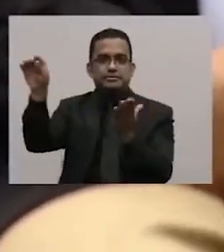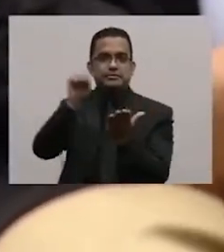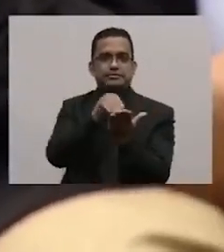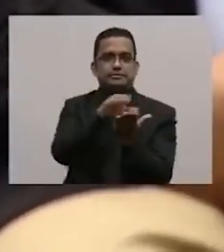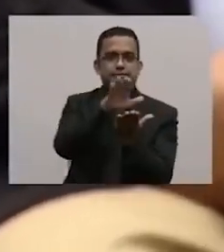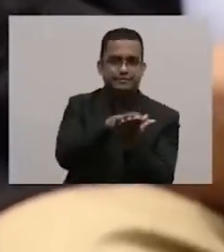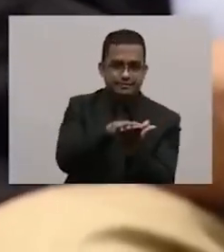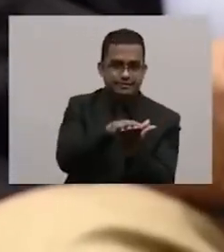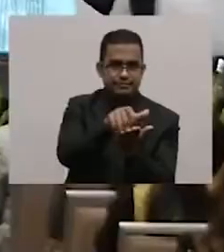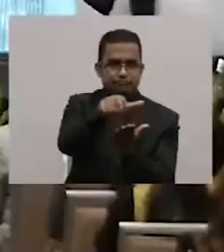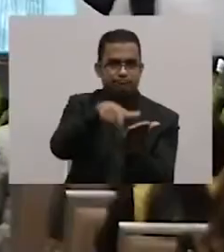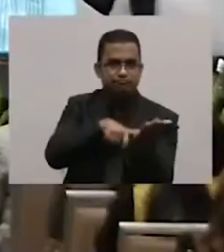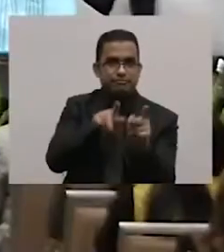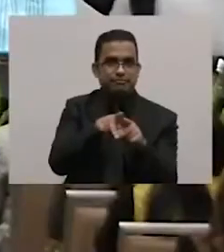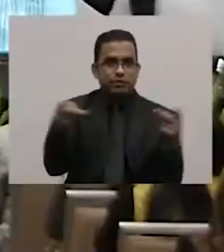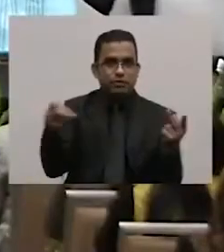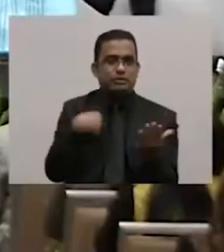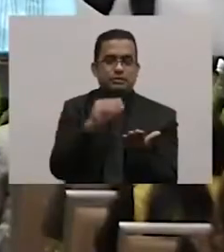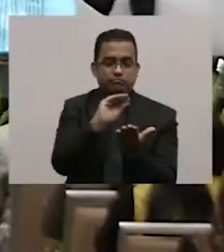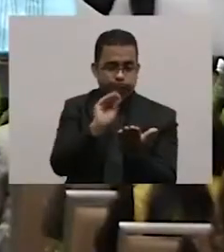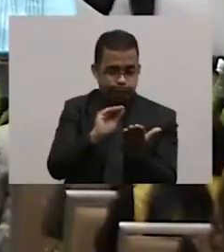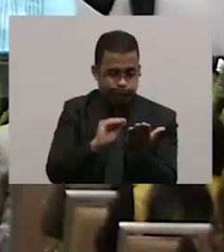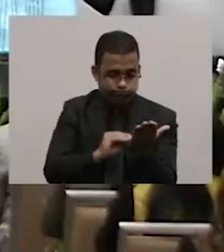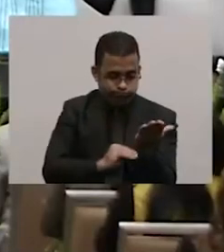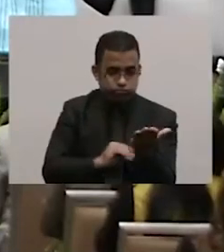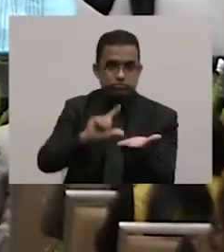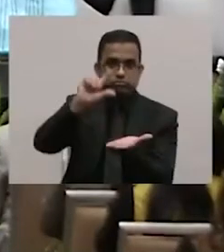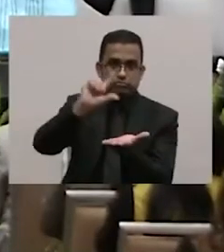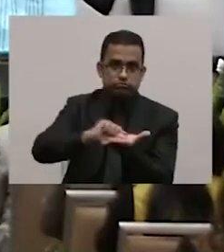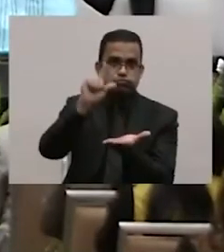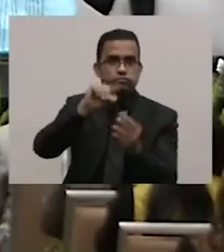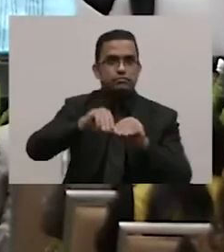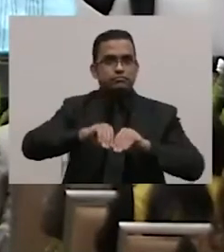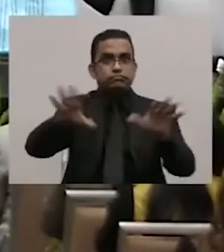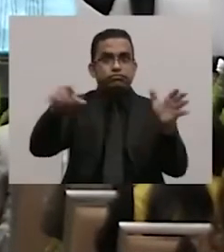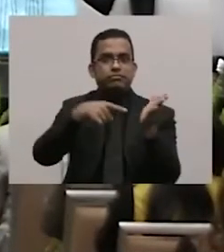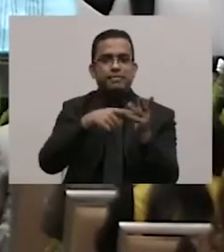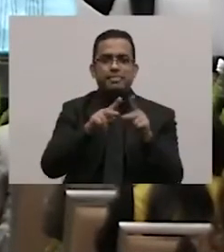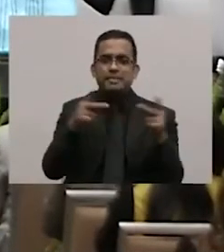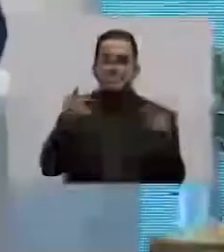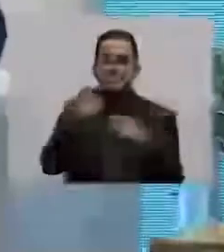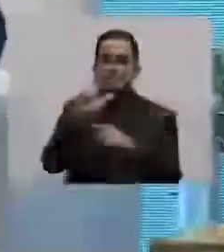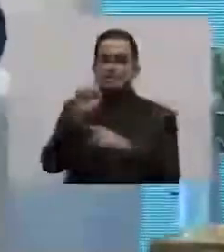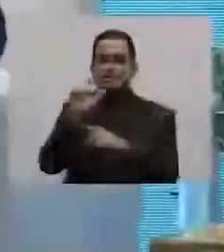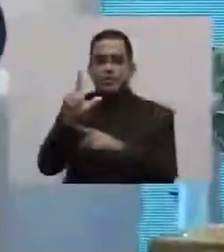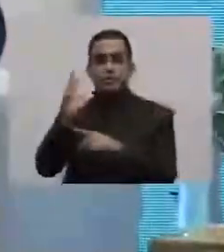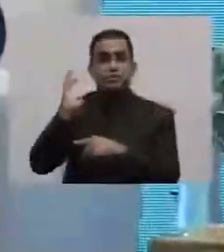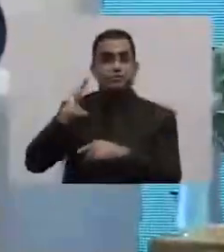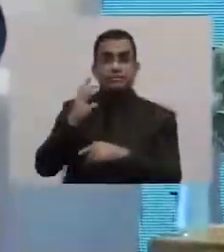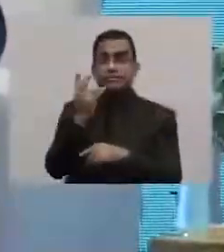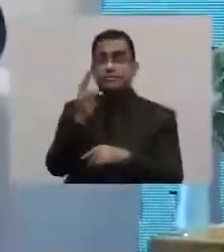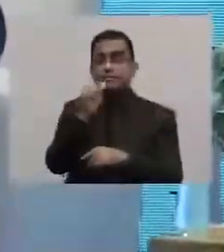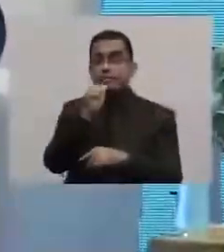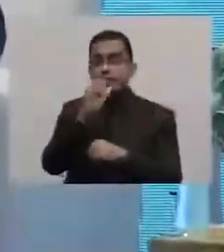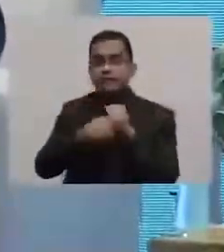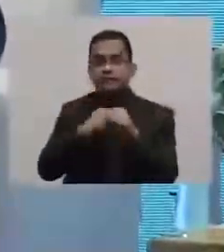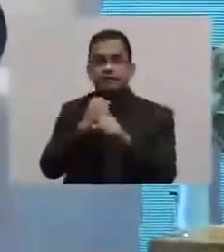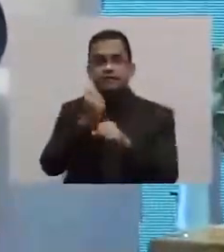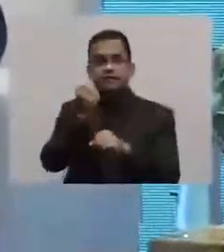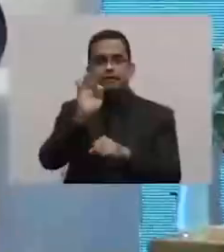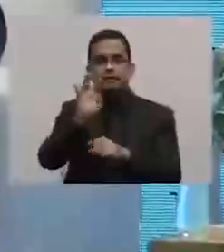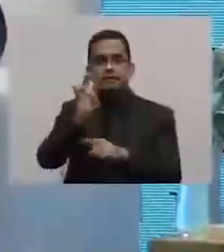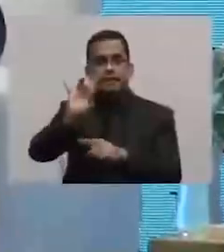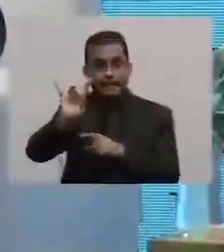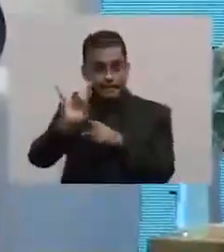que teníamos hasta ese momento. Y ese fue el título del periódico El Sol del 17 de mayo de